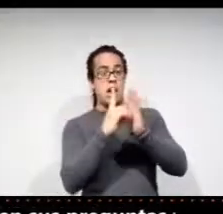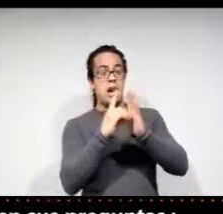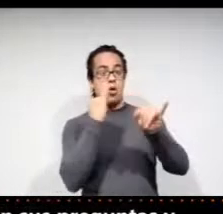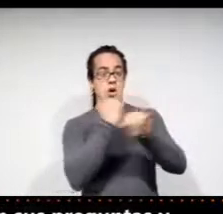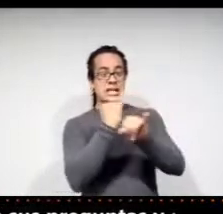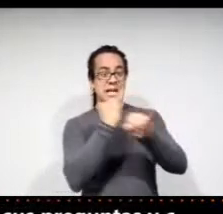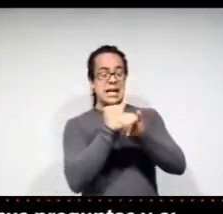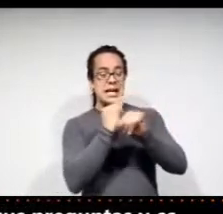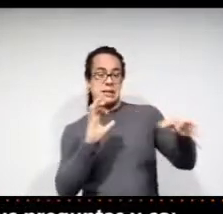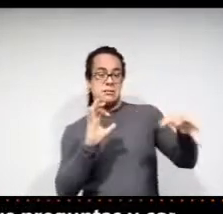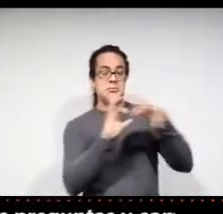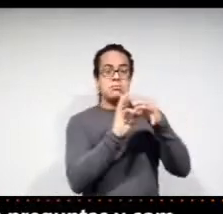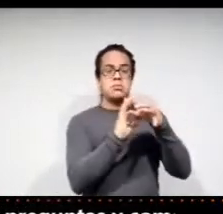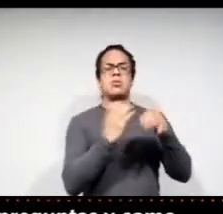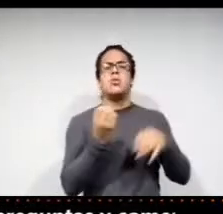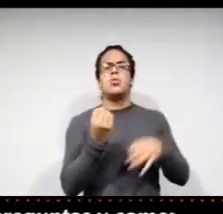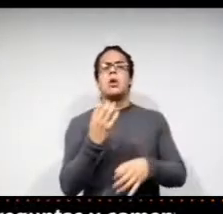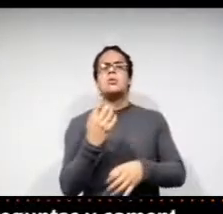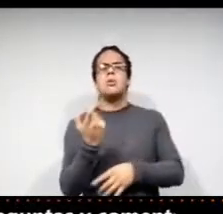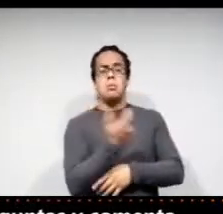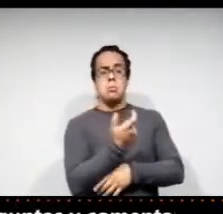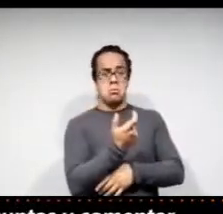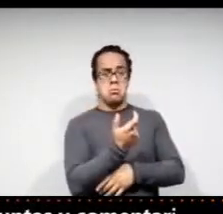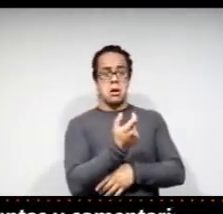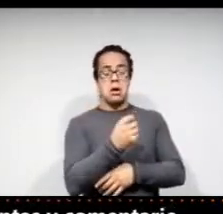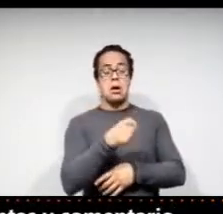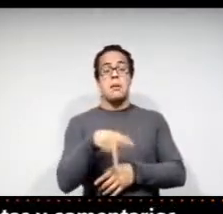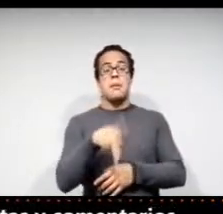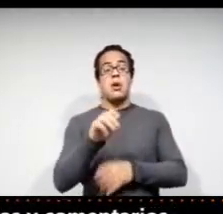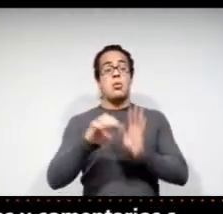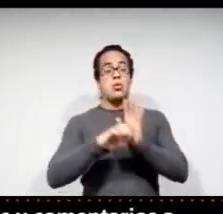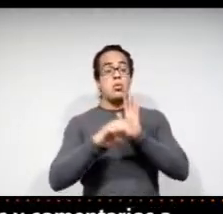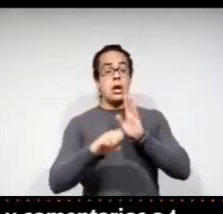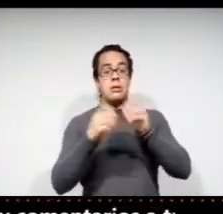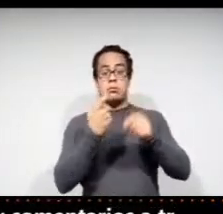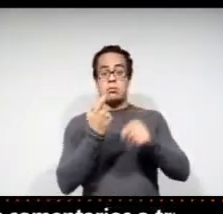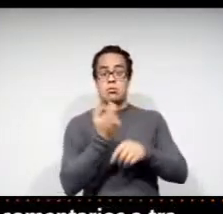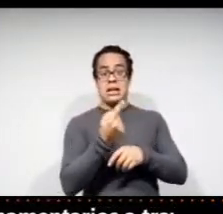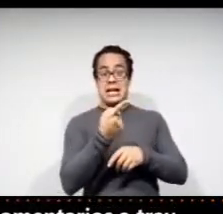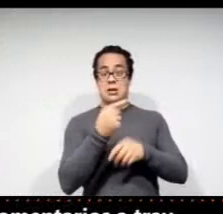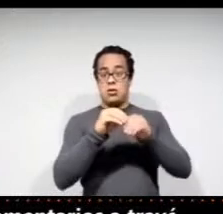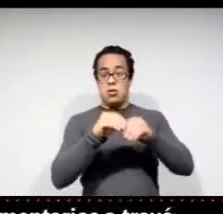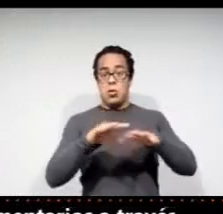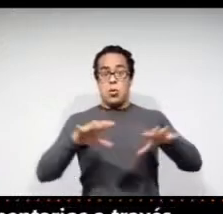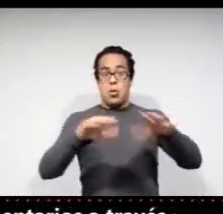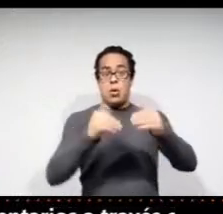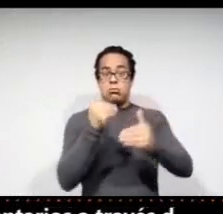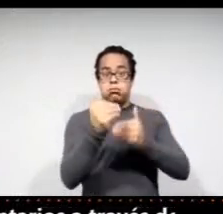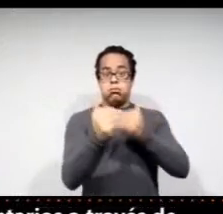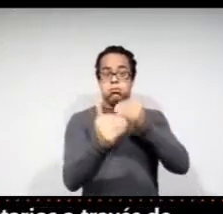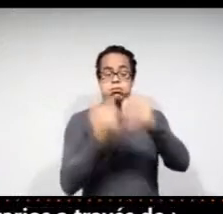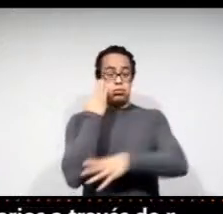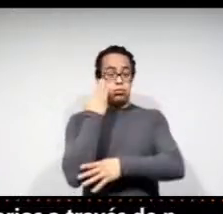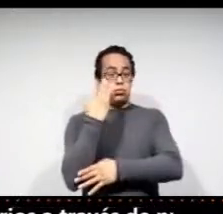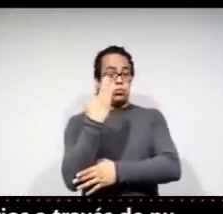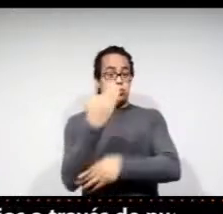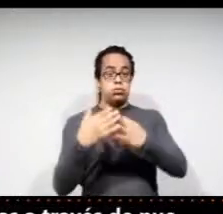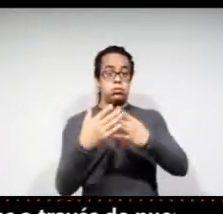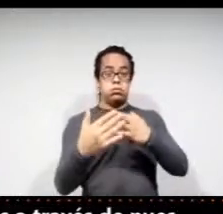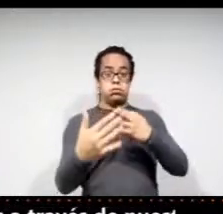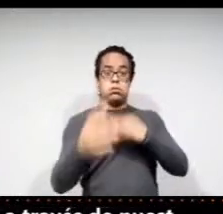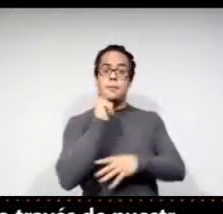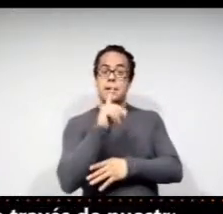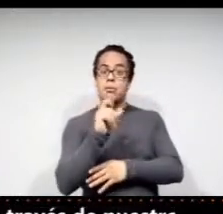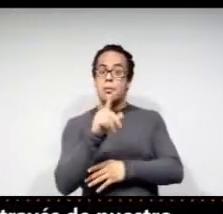pero cuánto cuesta llevarlo a una escala a largo plazo? ¿Sí? A ver,